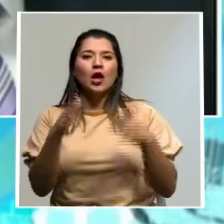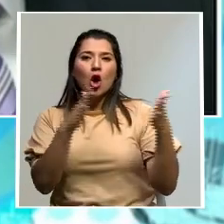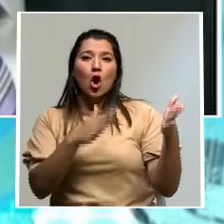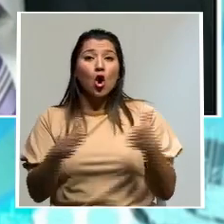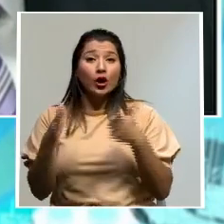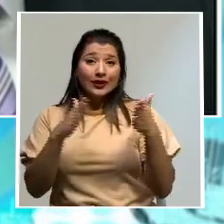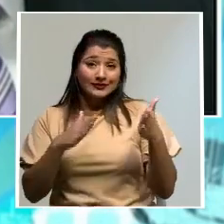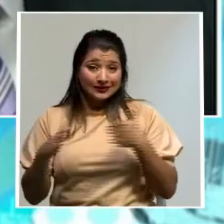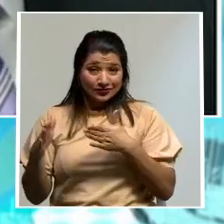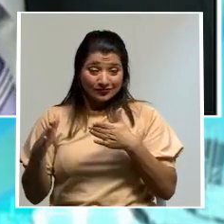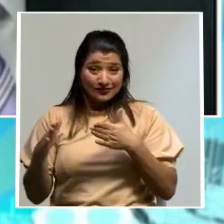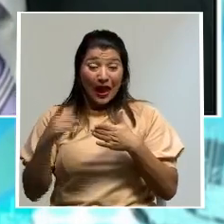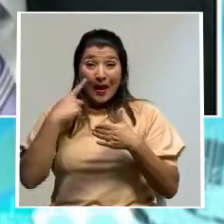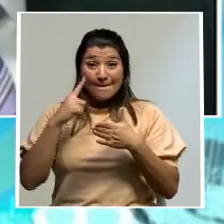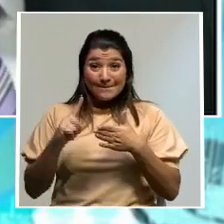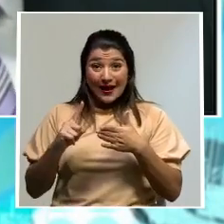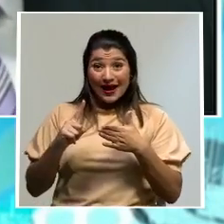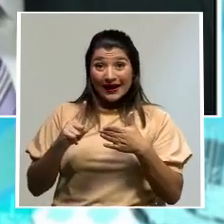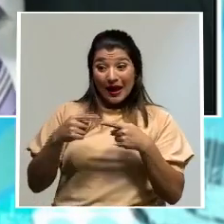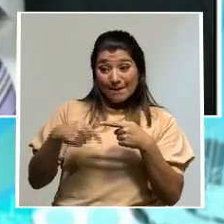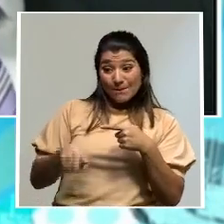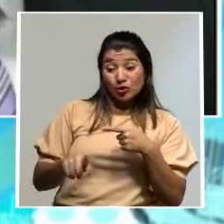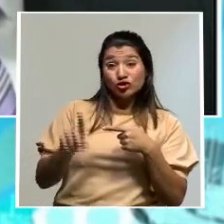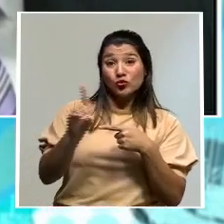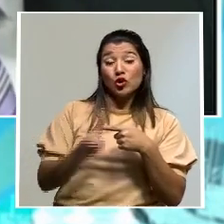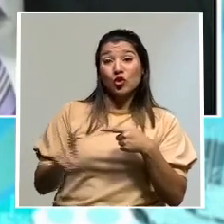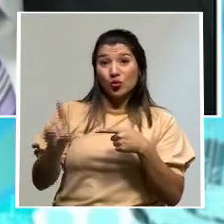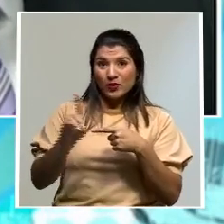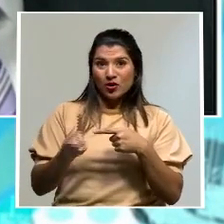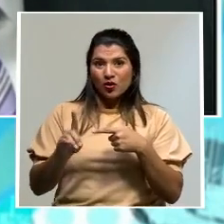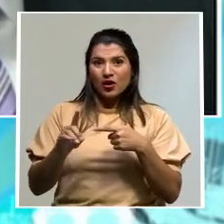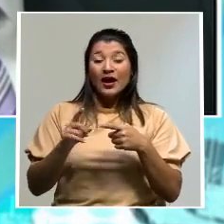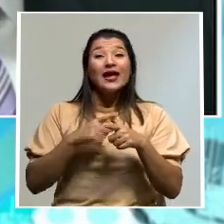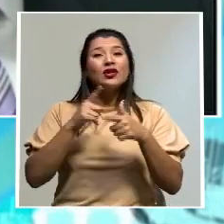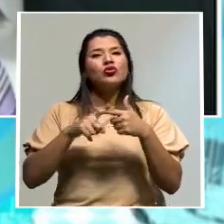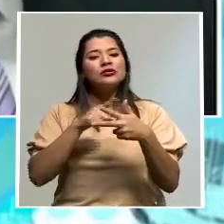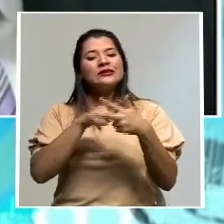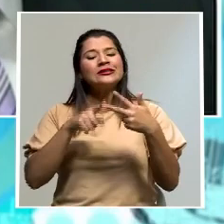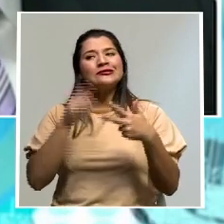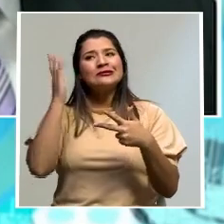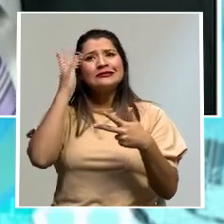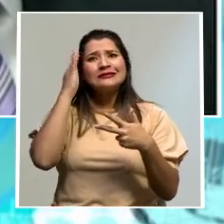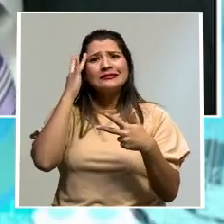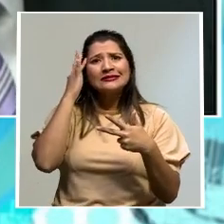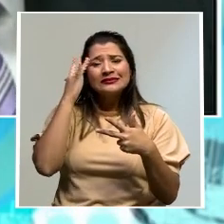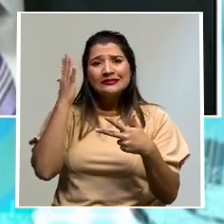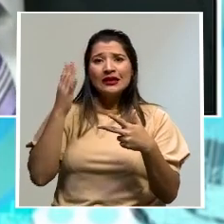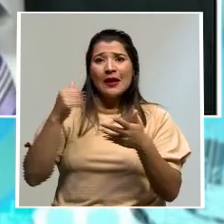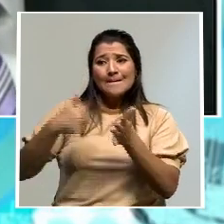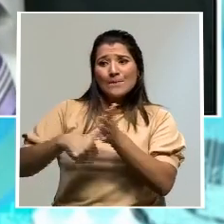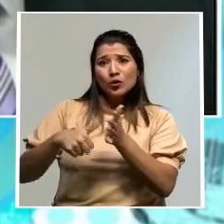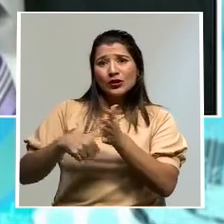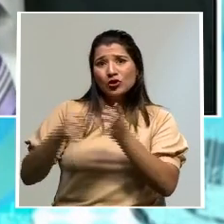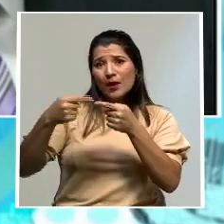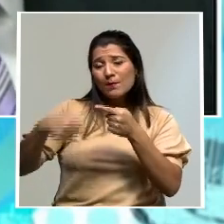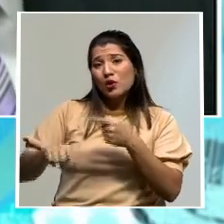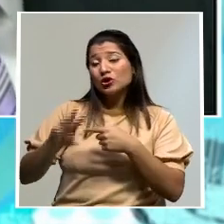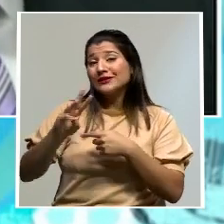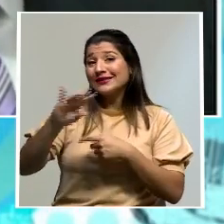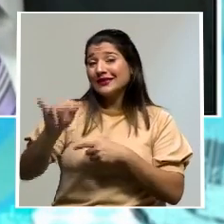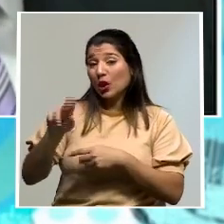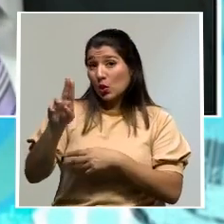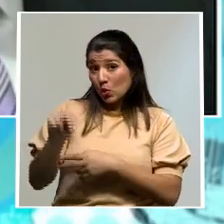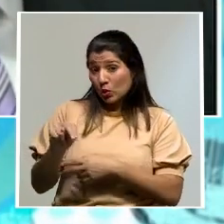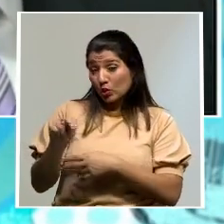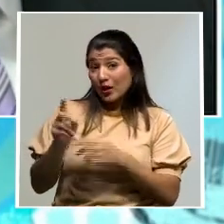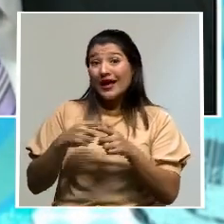y eso los hace a ellos temer el enfrentamiento con José María Figueres para el 6 de junio. Y por eso la intención de